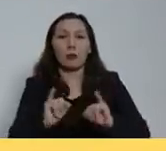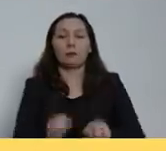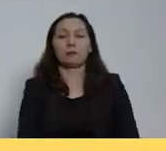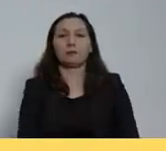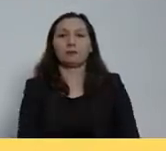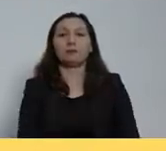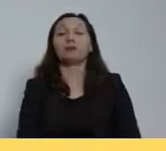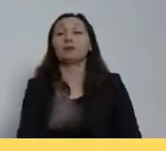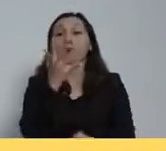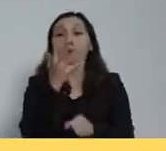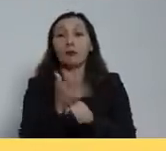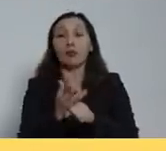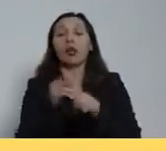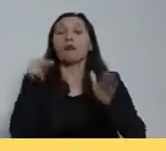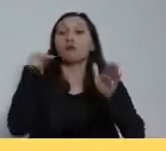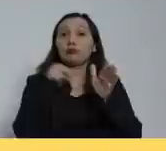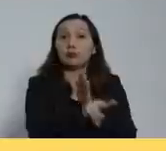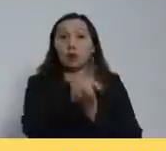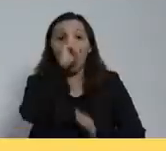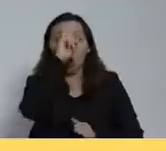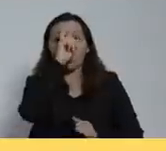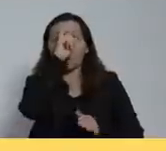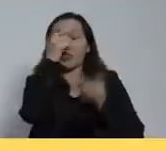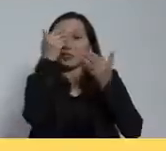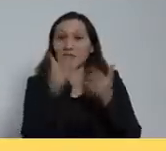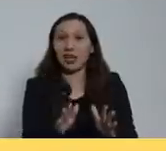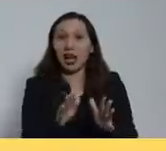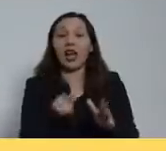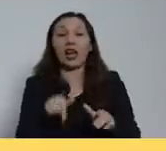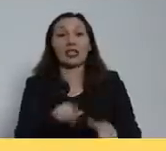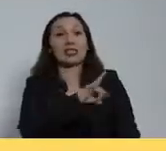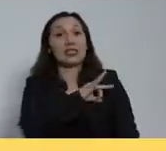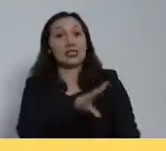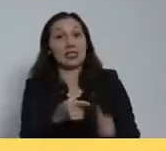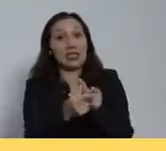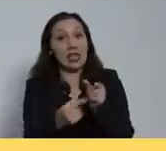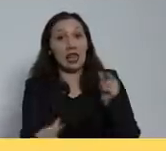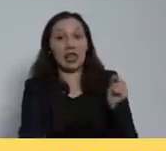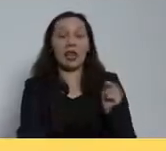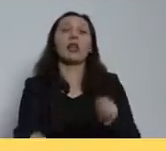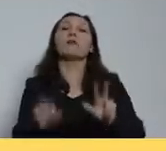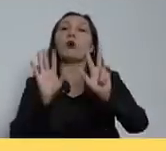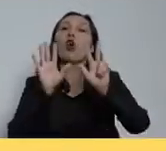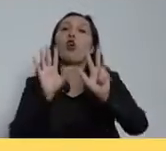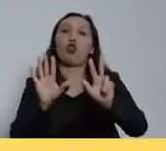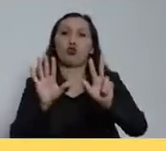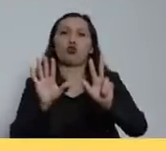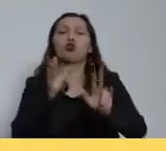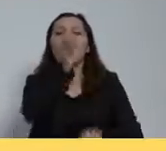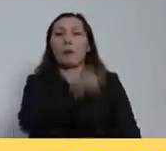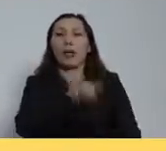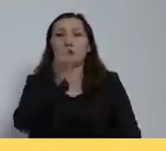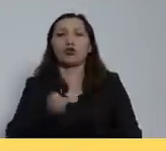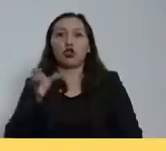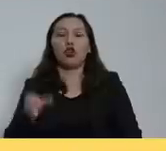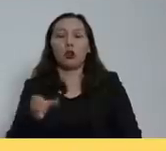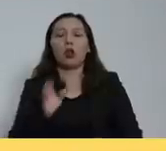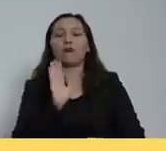Se encuentran hospitalizados en el territorio nacional 8